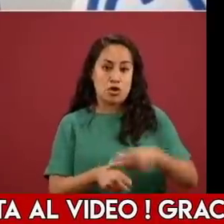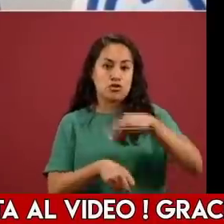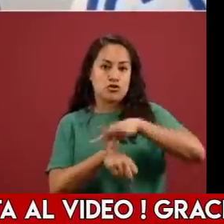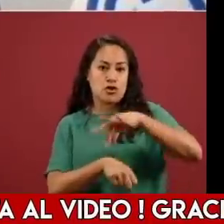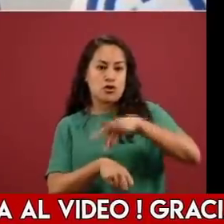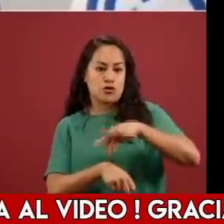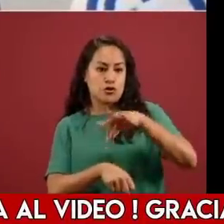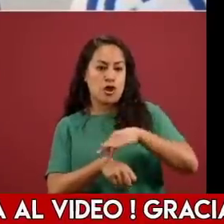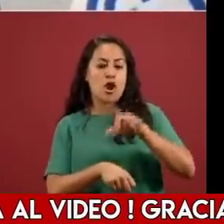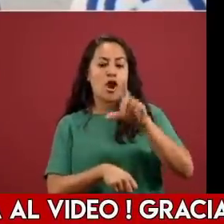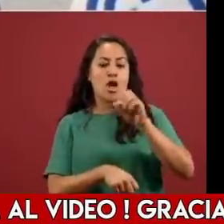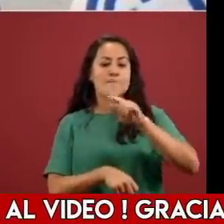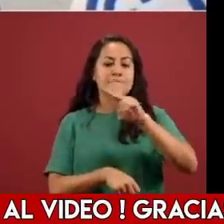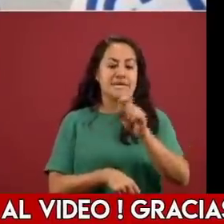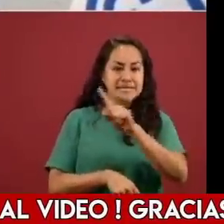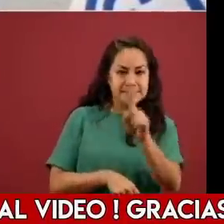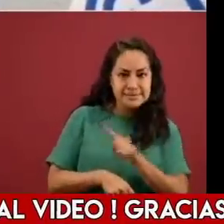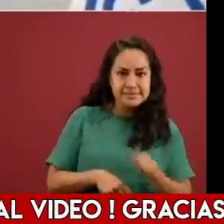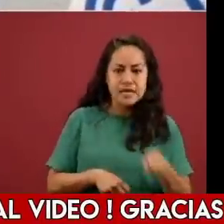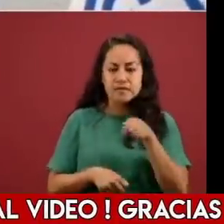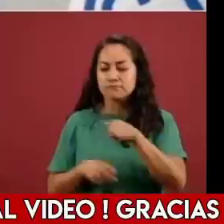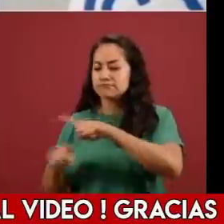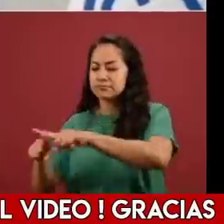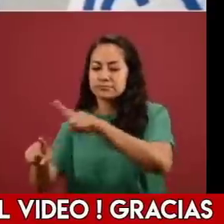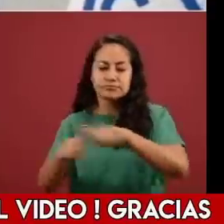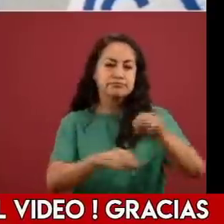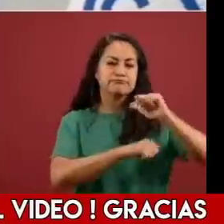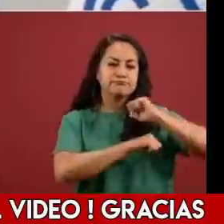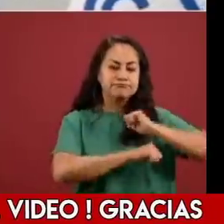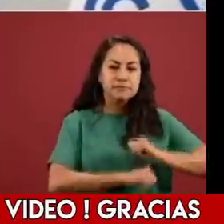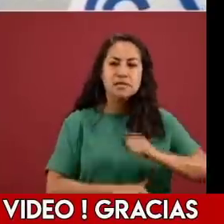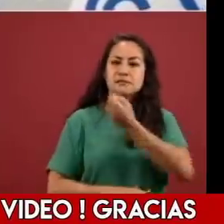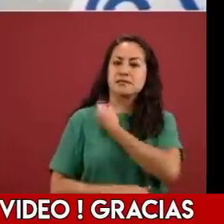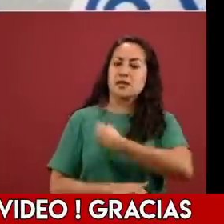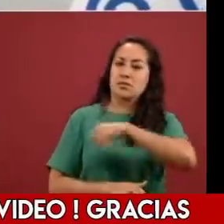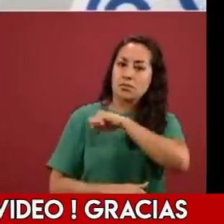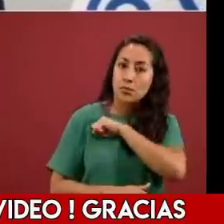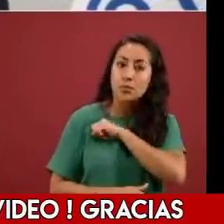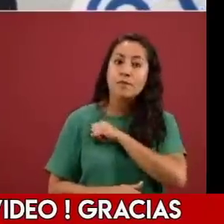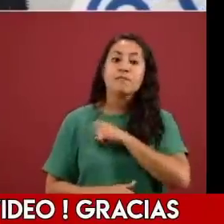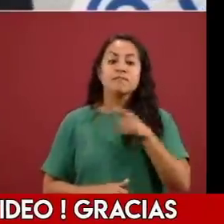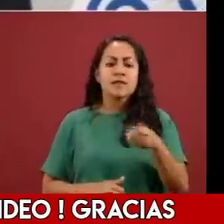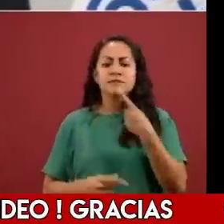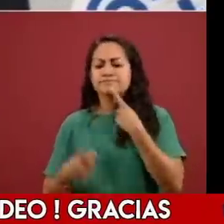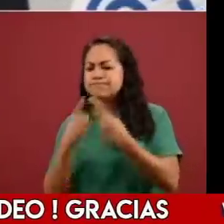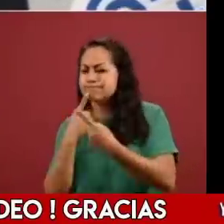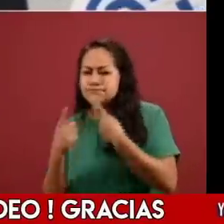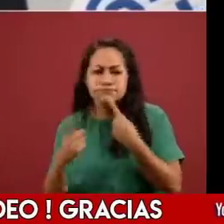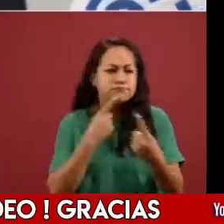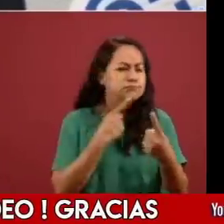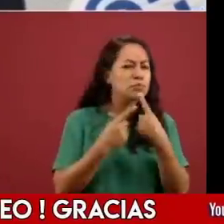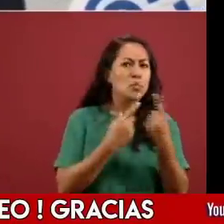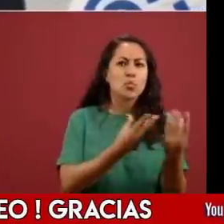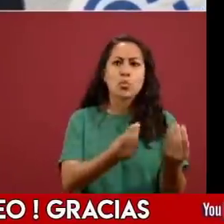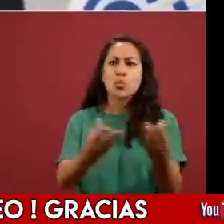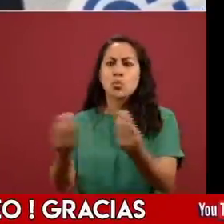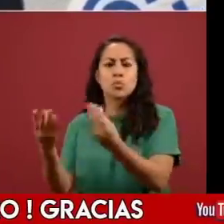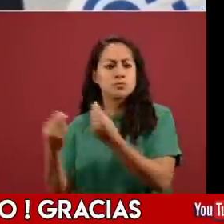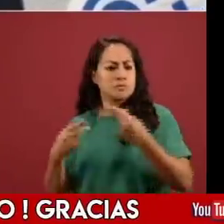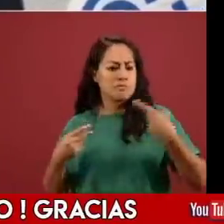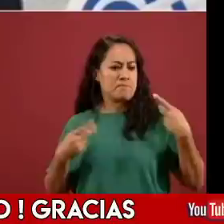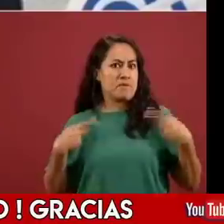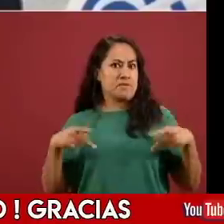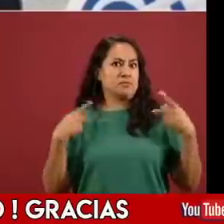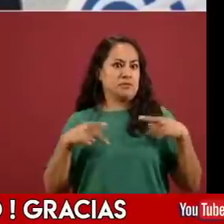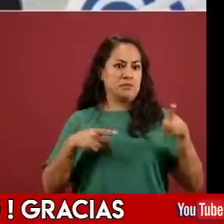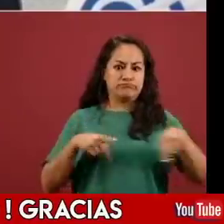quien estaba en comunicación debido a los ataques suscitados contra miembros del personal de salud en esta ciudad de méxico